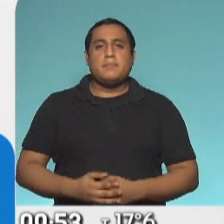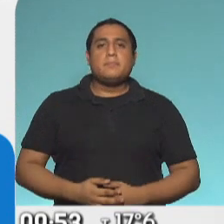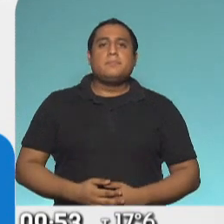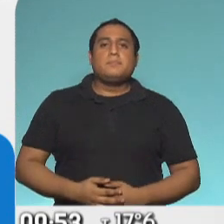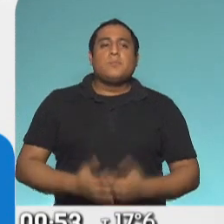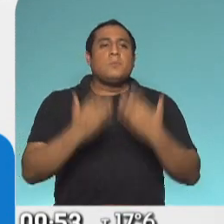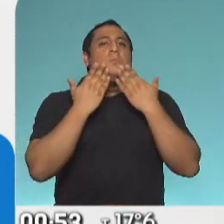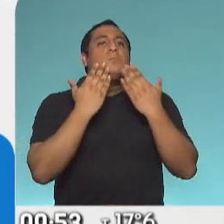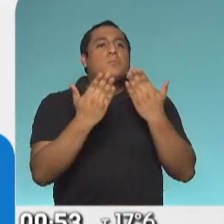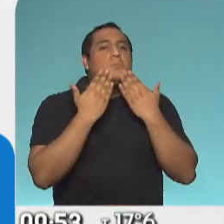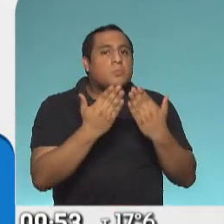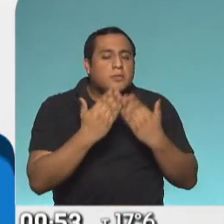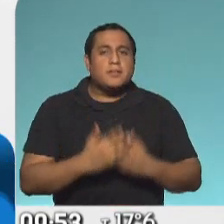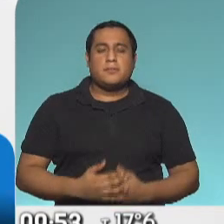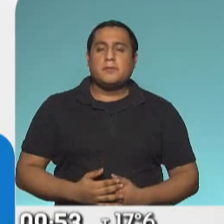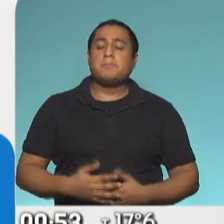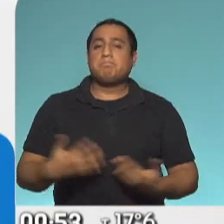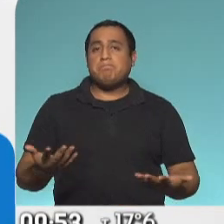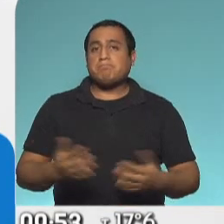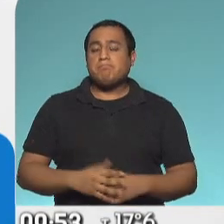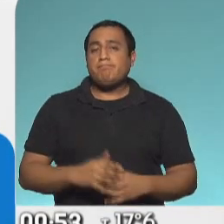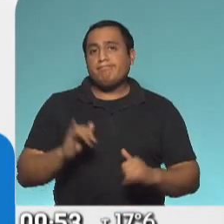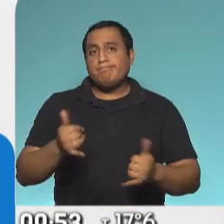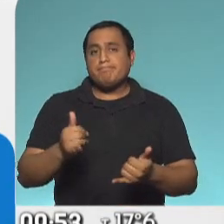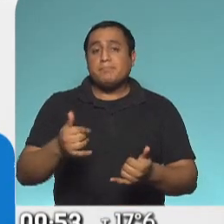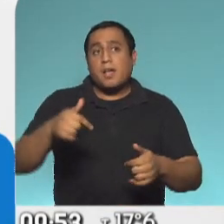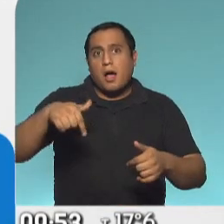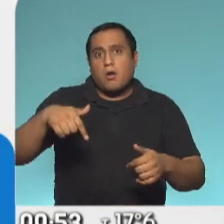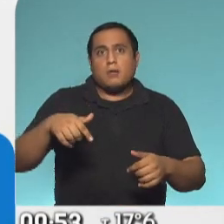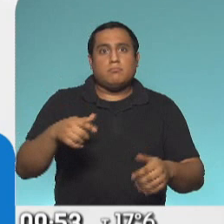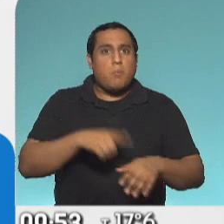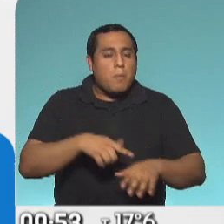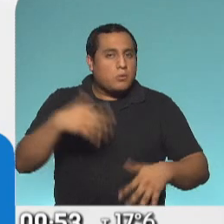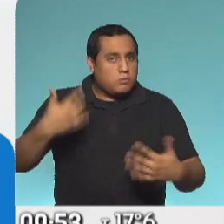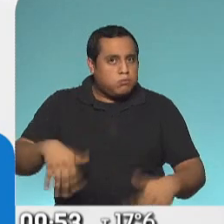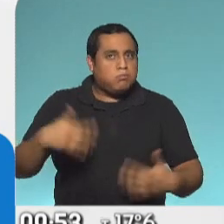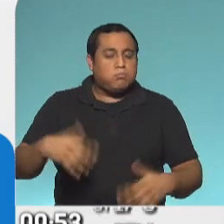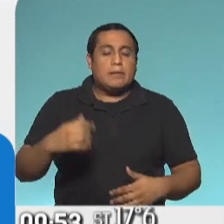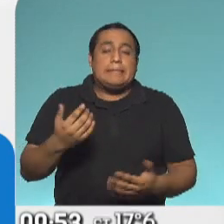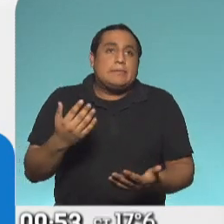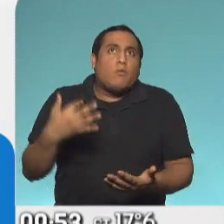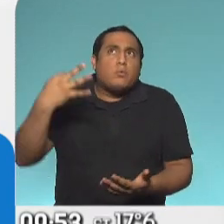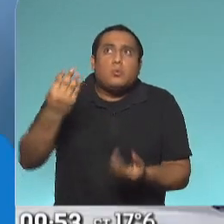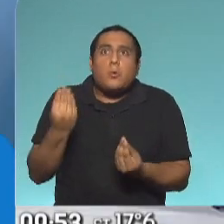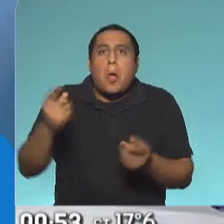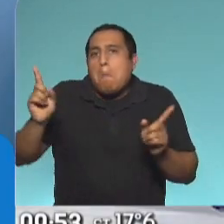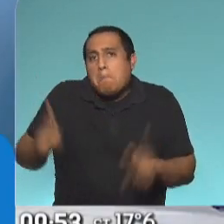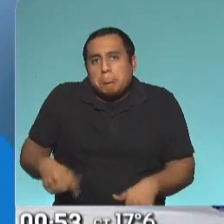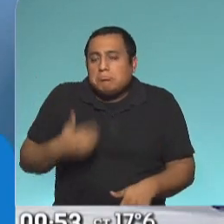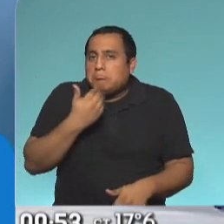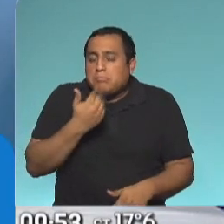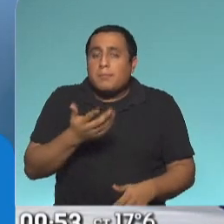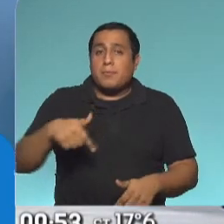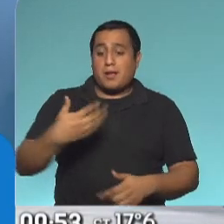muchas gracias sin lugar a dudas es un momento clave es un momento de incertidumbre y desde acá